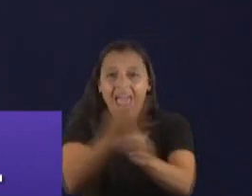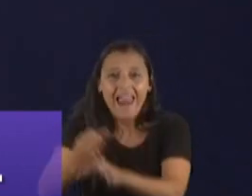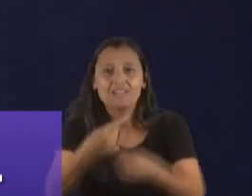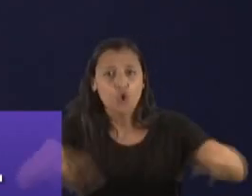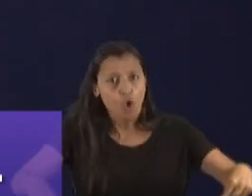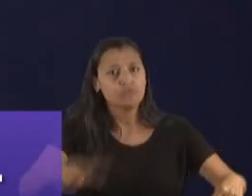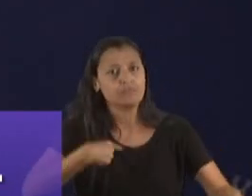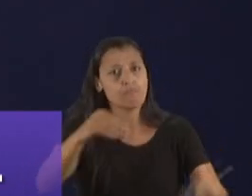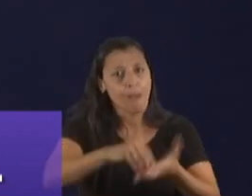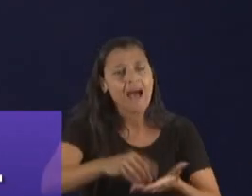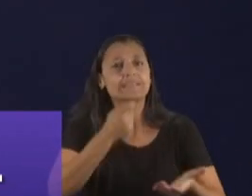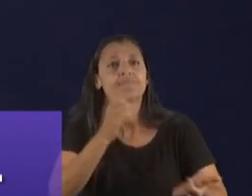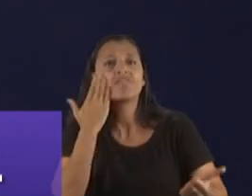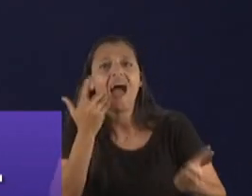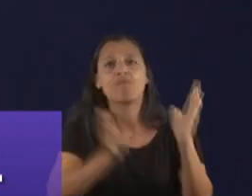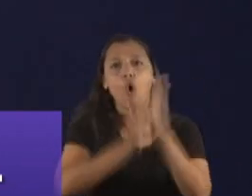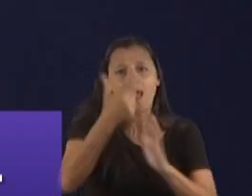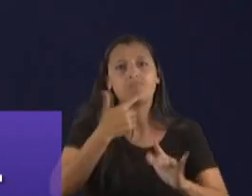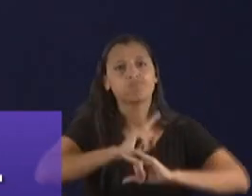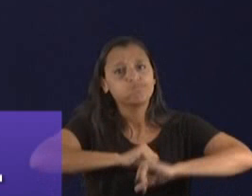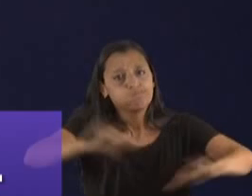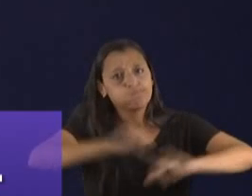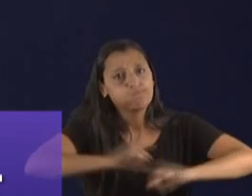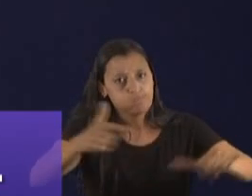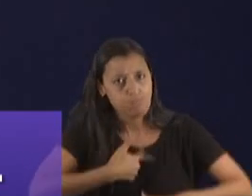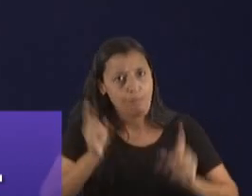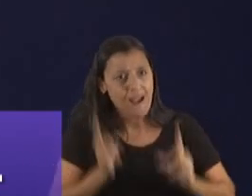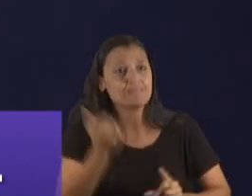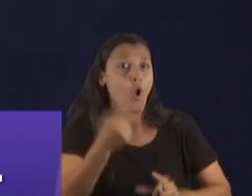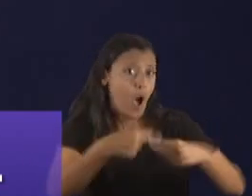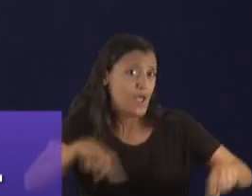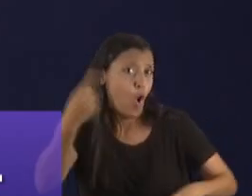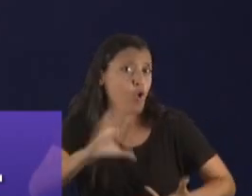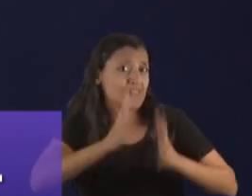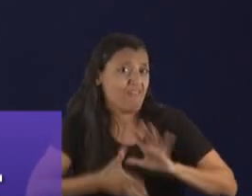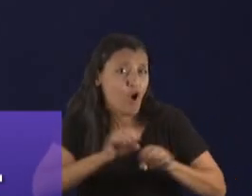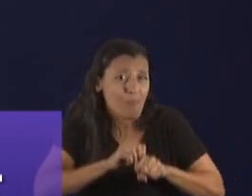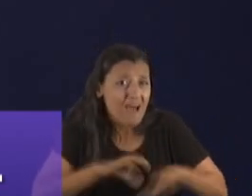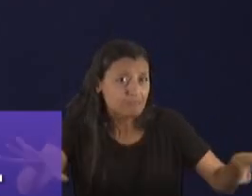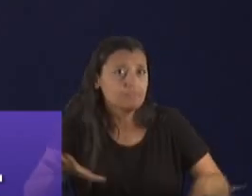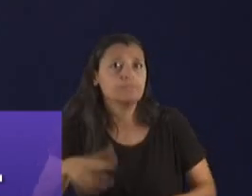no, por supuesto, no te interesen o no recibas, pero que efectivamente existen y que eso se está